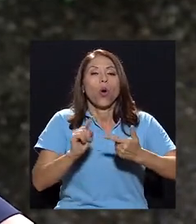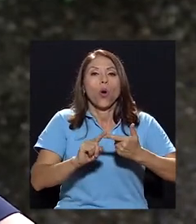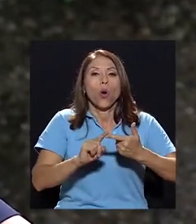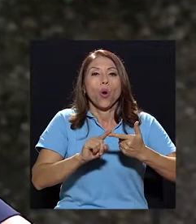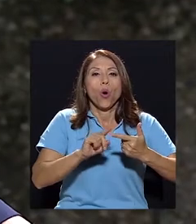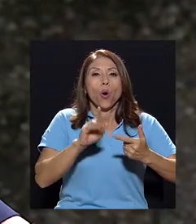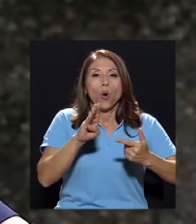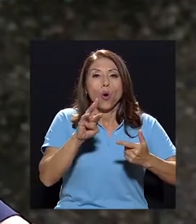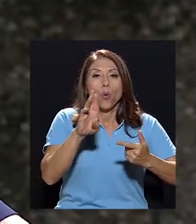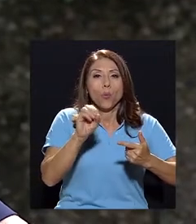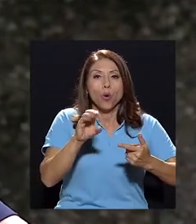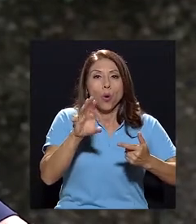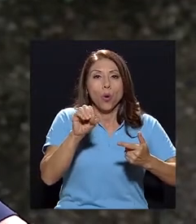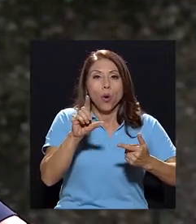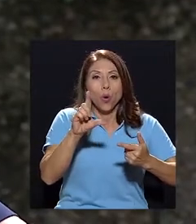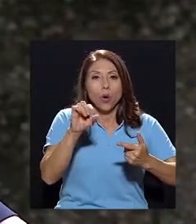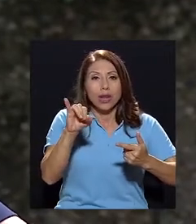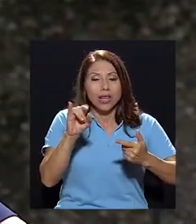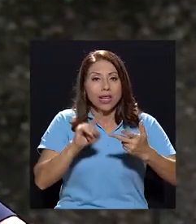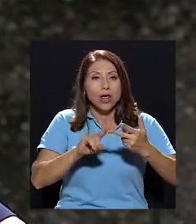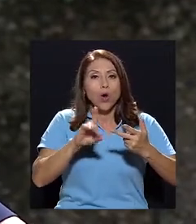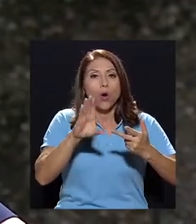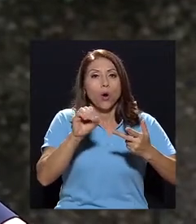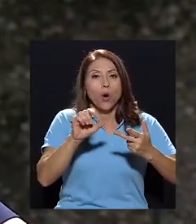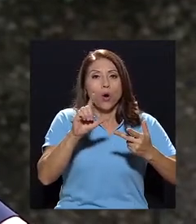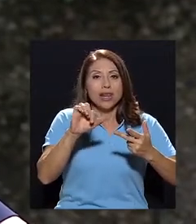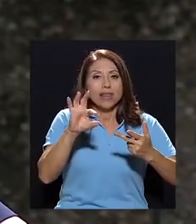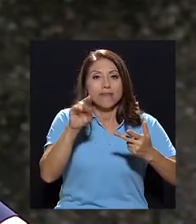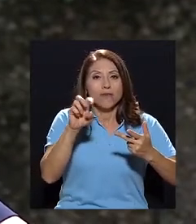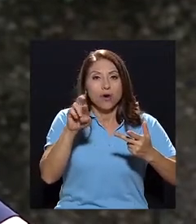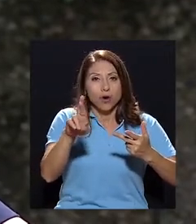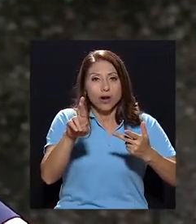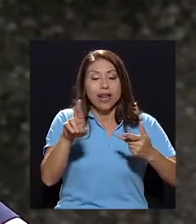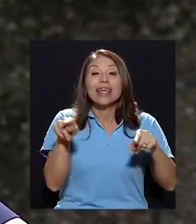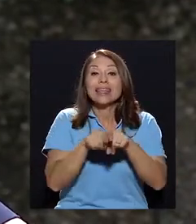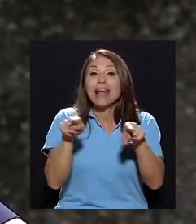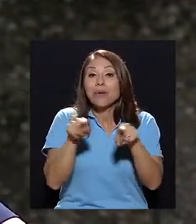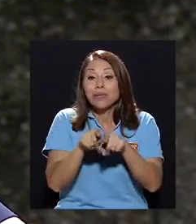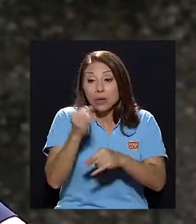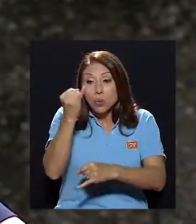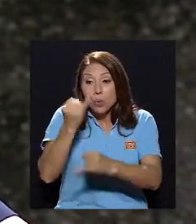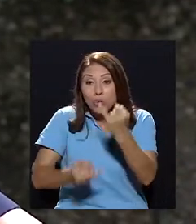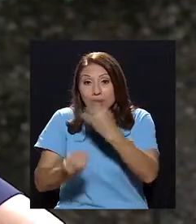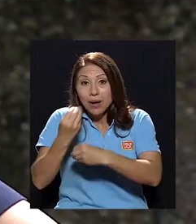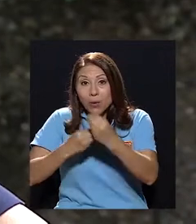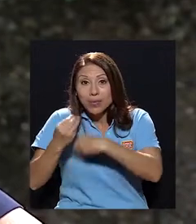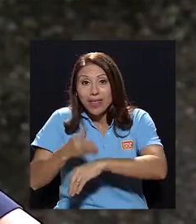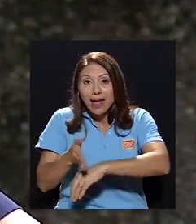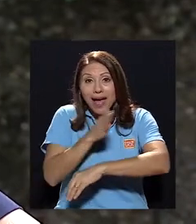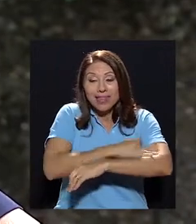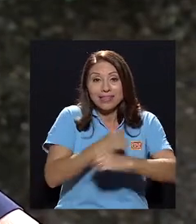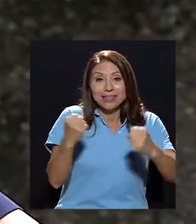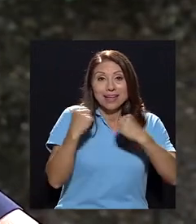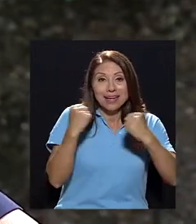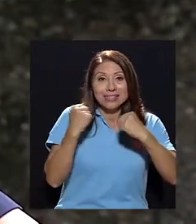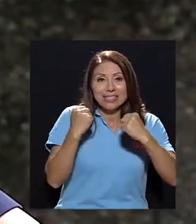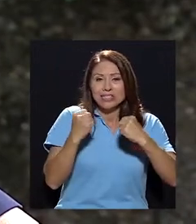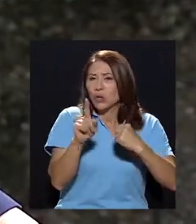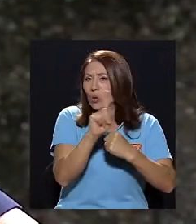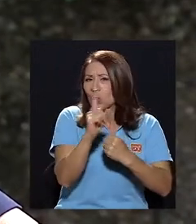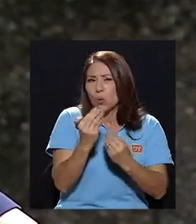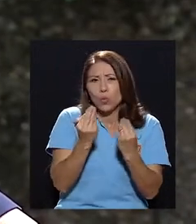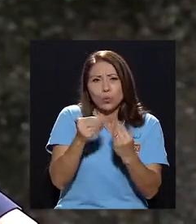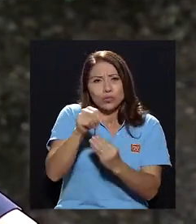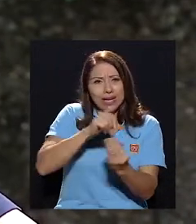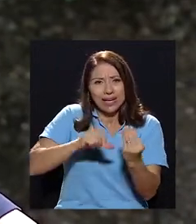alimentos que son coliquientos. Entonces, más que todo eso. Y también que la comida antes del ejercicio, la última comida que usted vaya a hacer, no tenga mucha